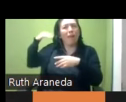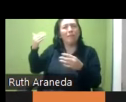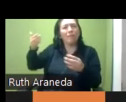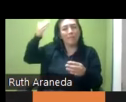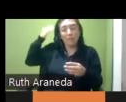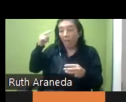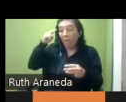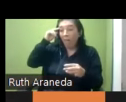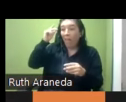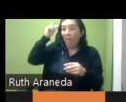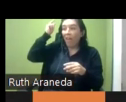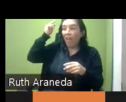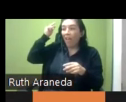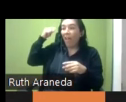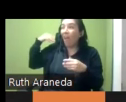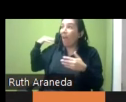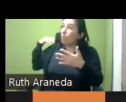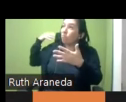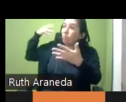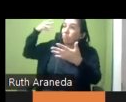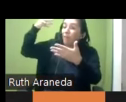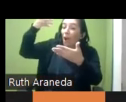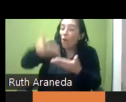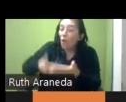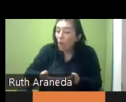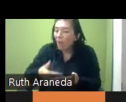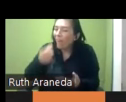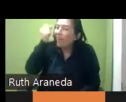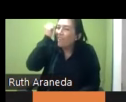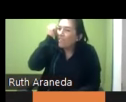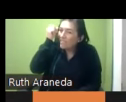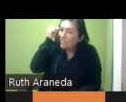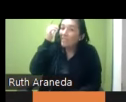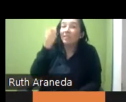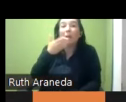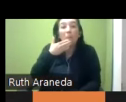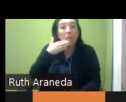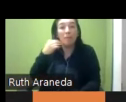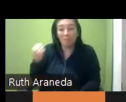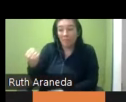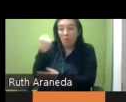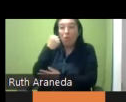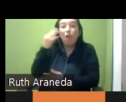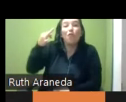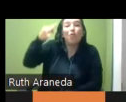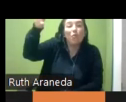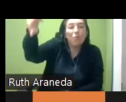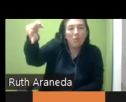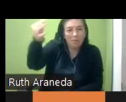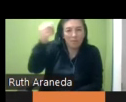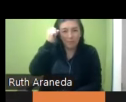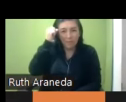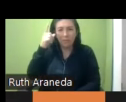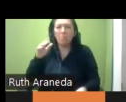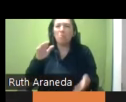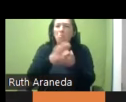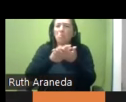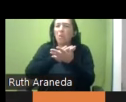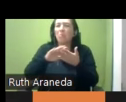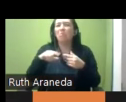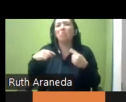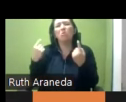el presente y proyectarnos también a futuro. Si no sabemos